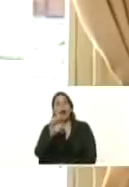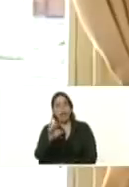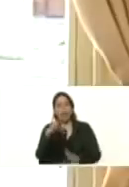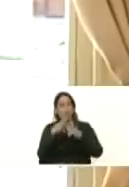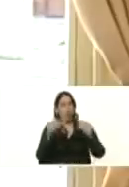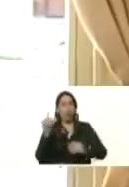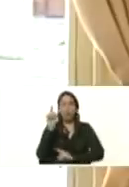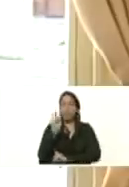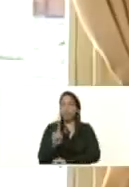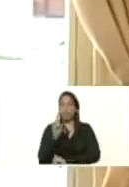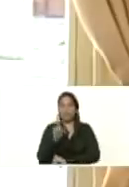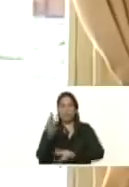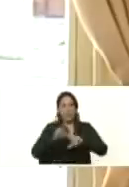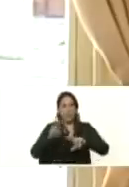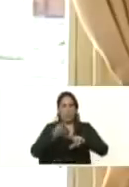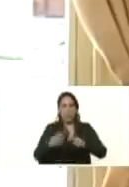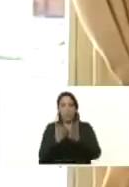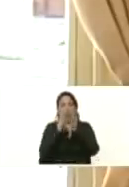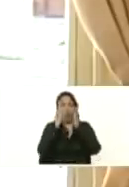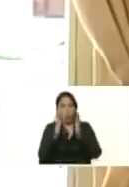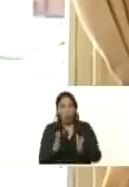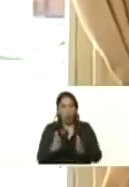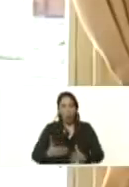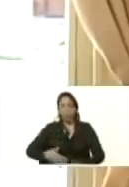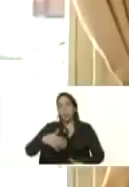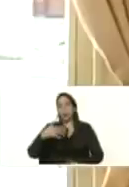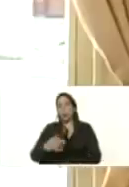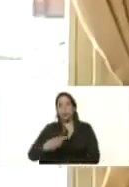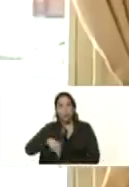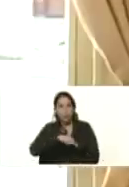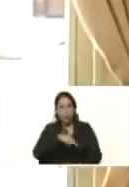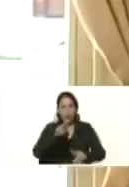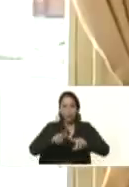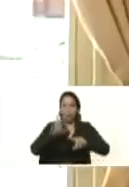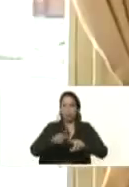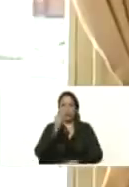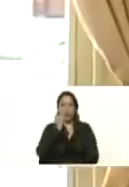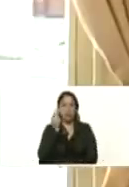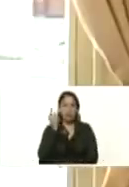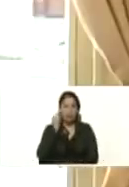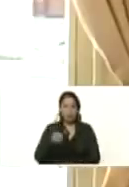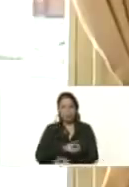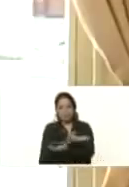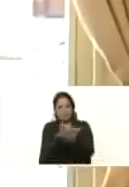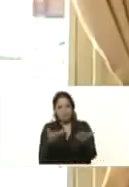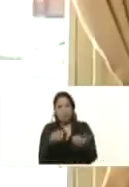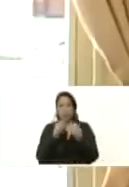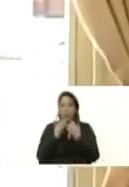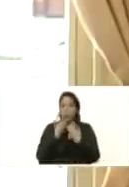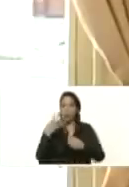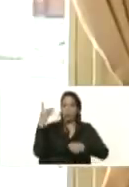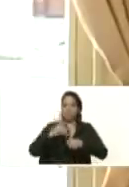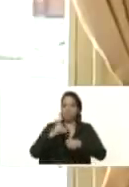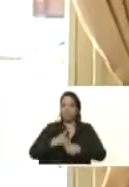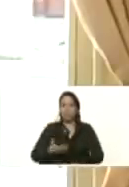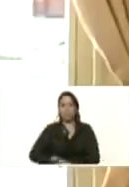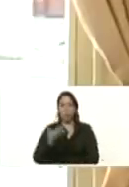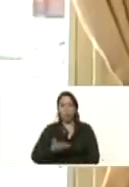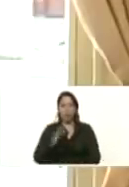lo que necesitan las escuelas para nuestros niños y niñas y buenos datos preliminares de